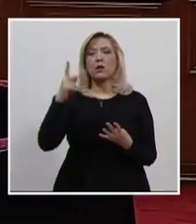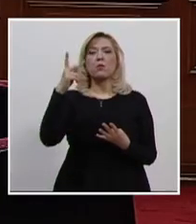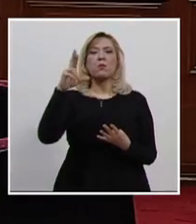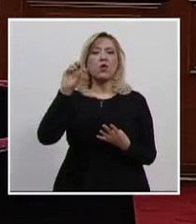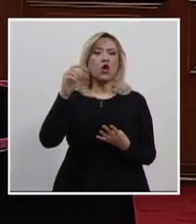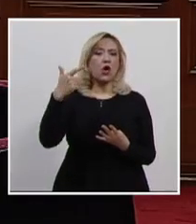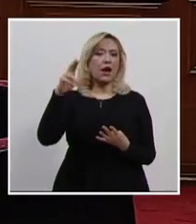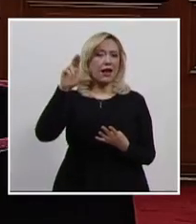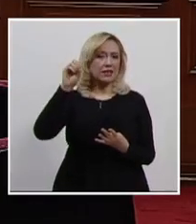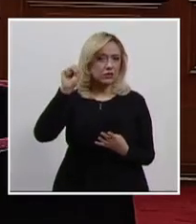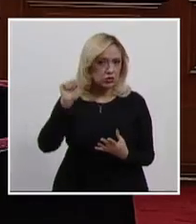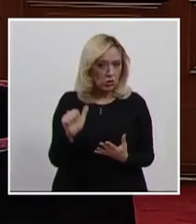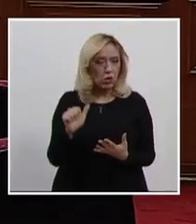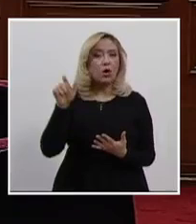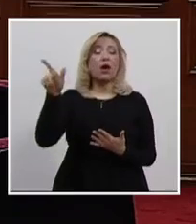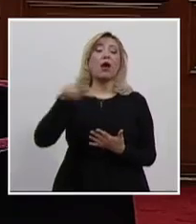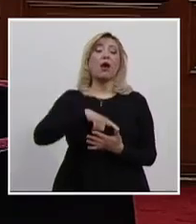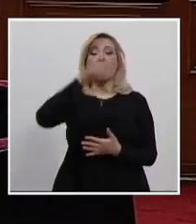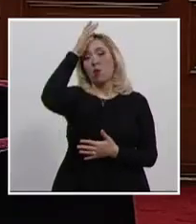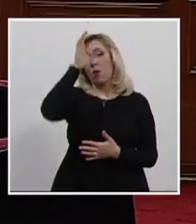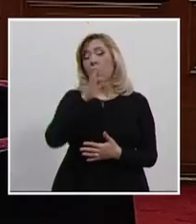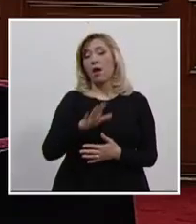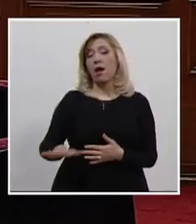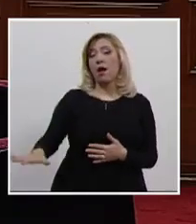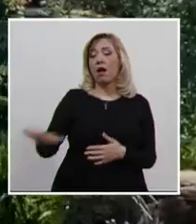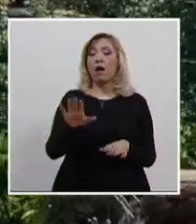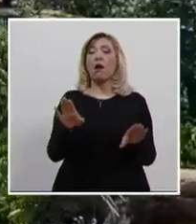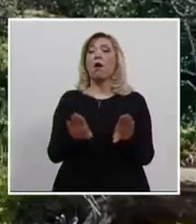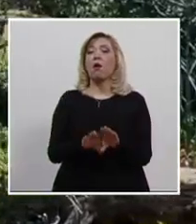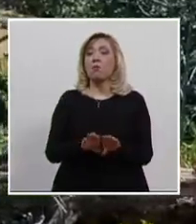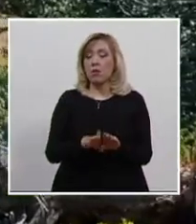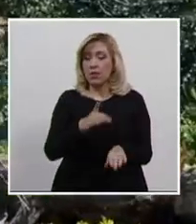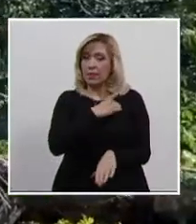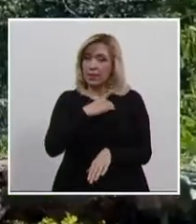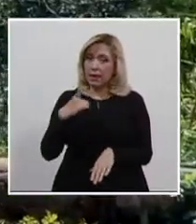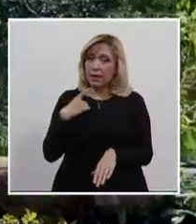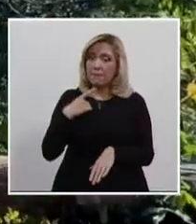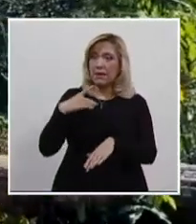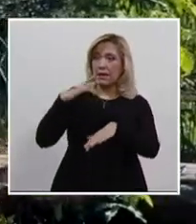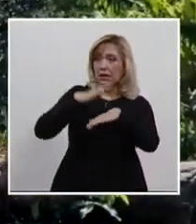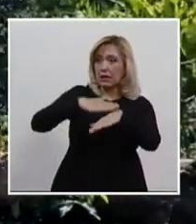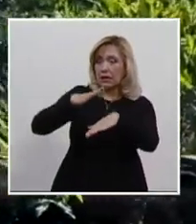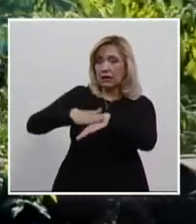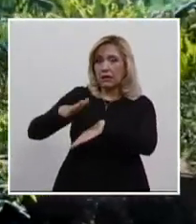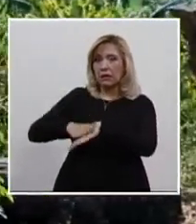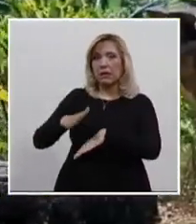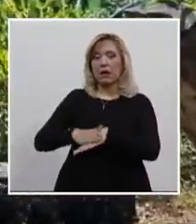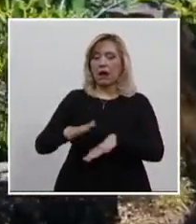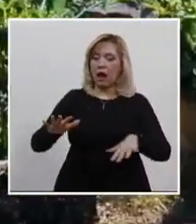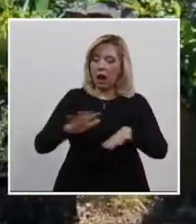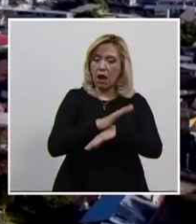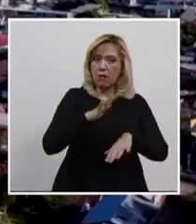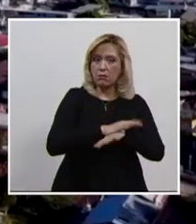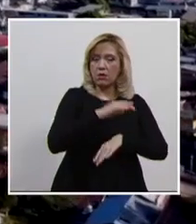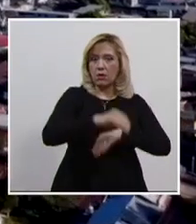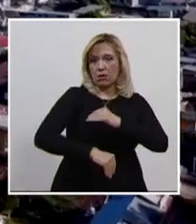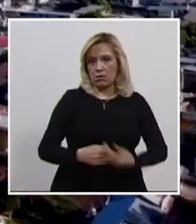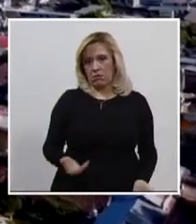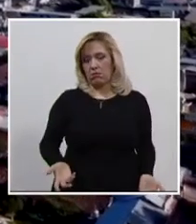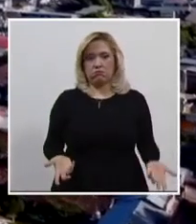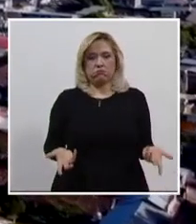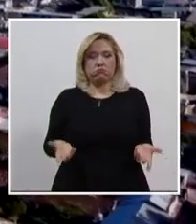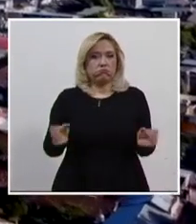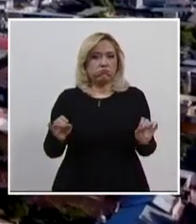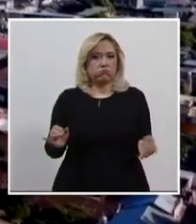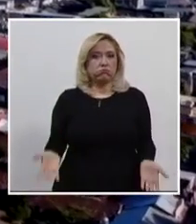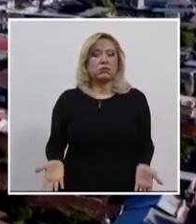violaciones al proceso legislativo y que debió darse participación a los municipios involucrados en ese proceso de reforma, lo anterior al resolver